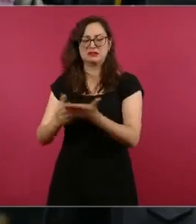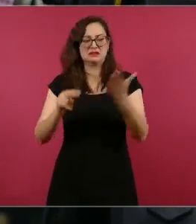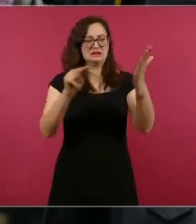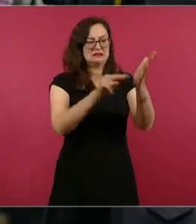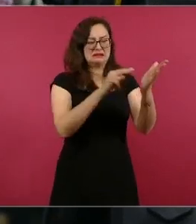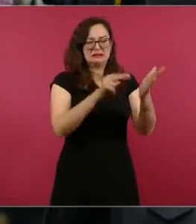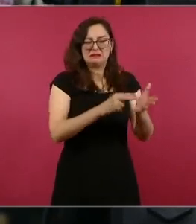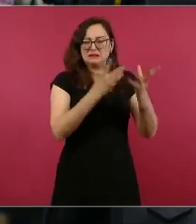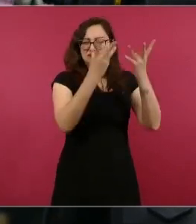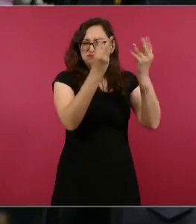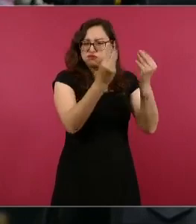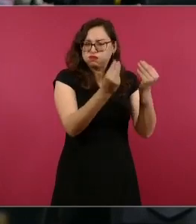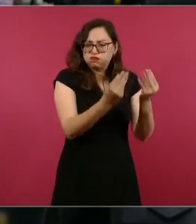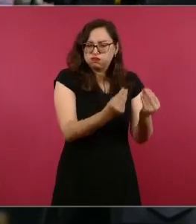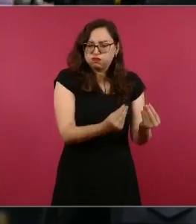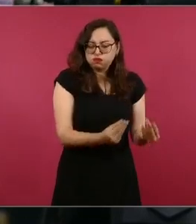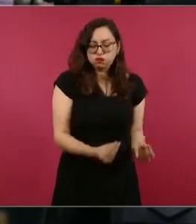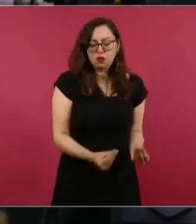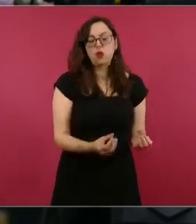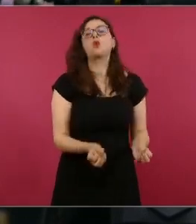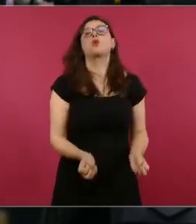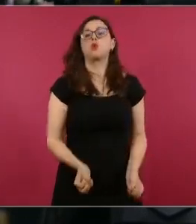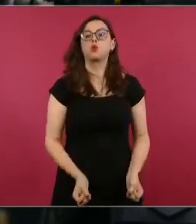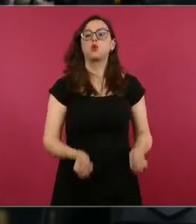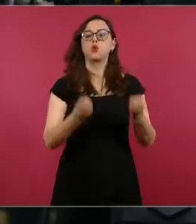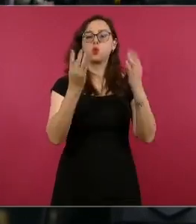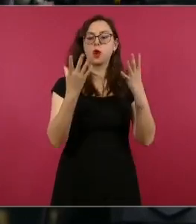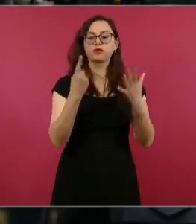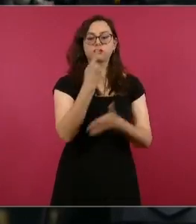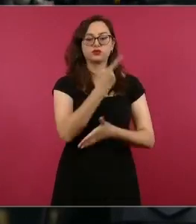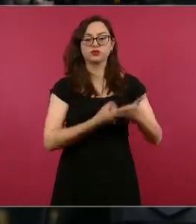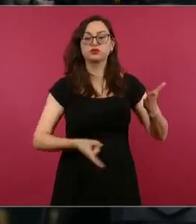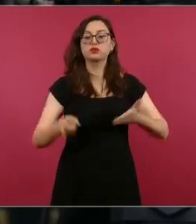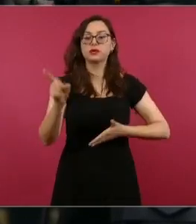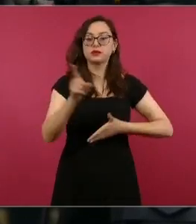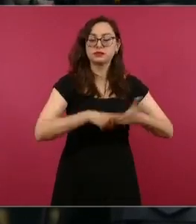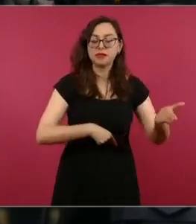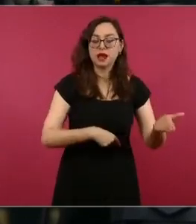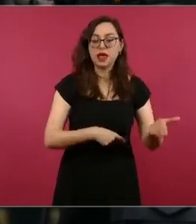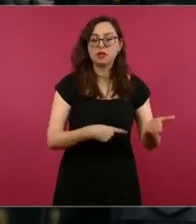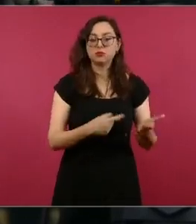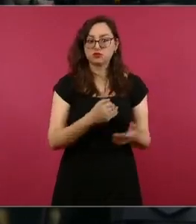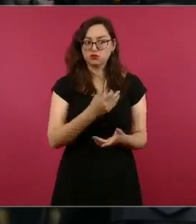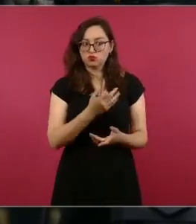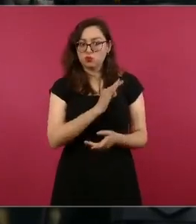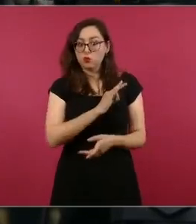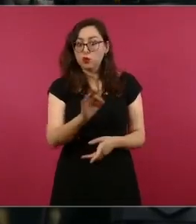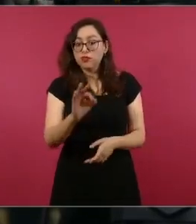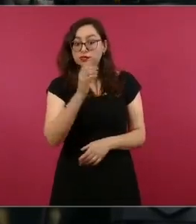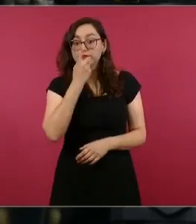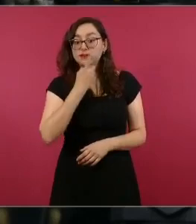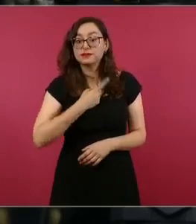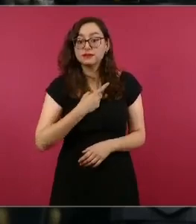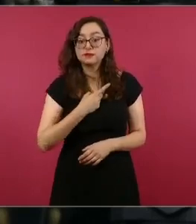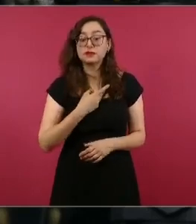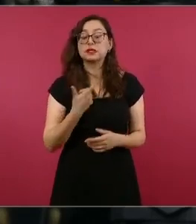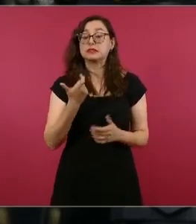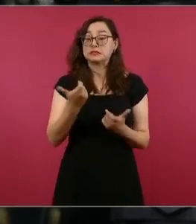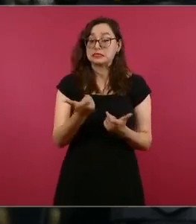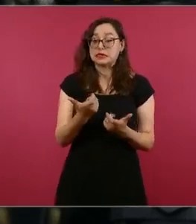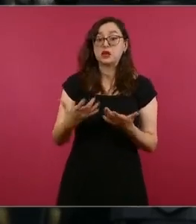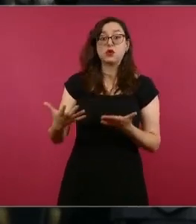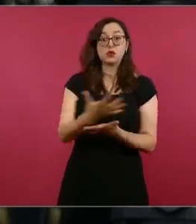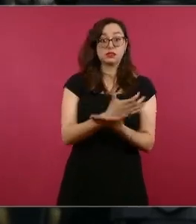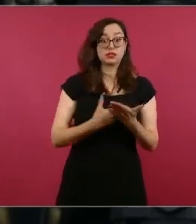realmente cuántos fueron los que echaron para atrás, y si nos pueden dar así, pues ya los números totales, de cuánto fue lo que se logró